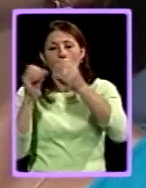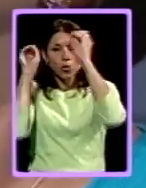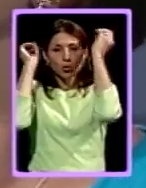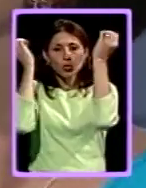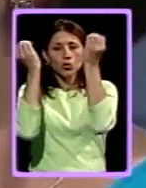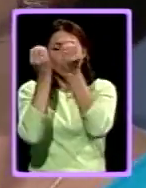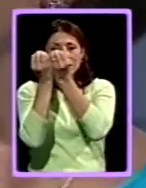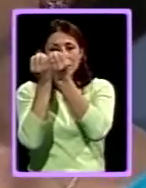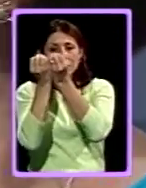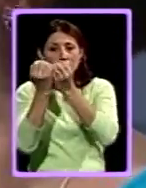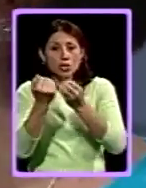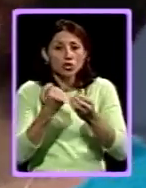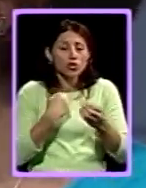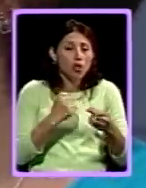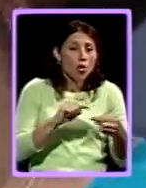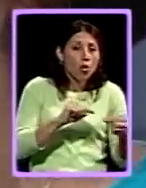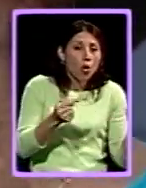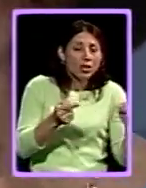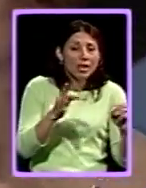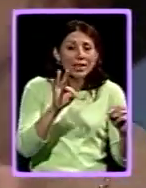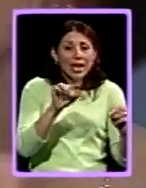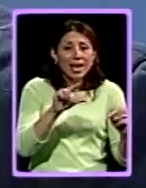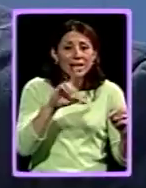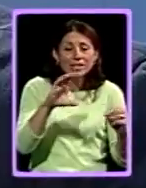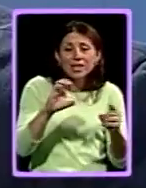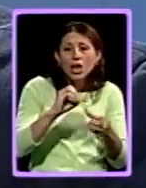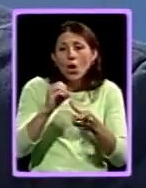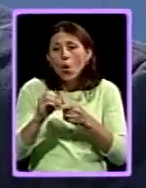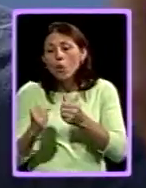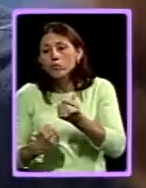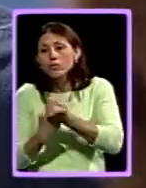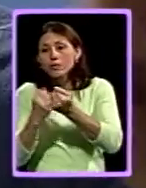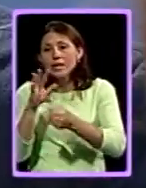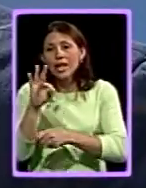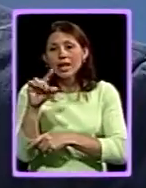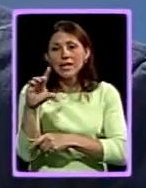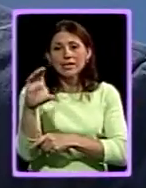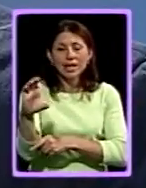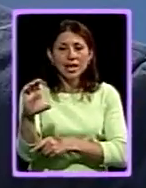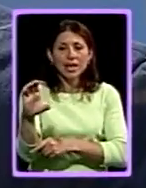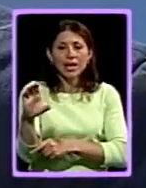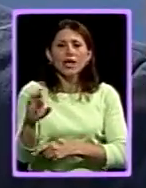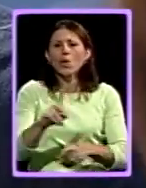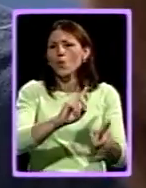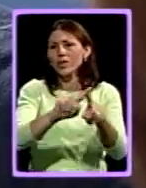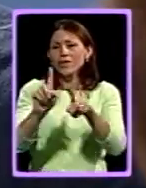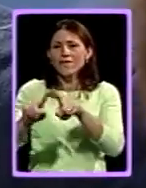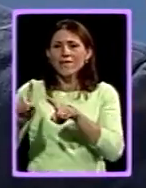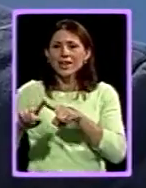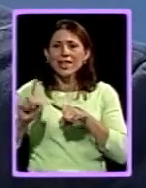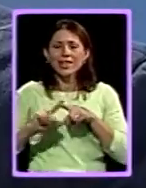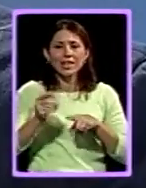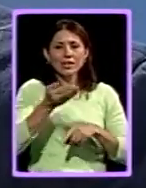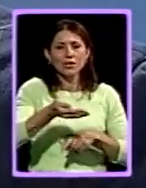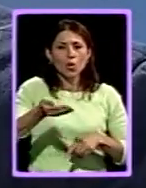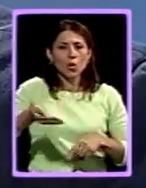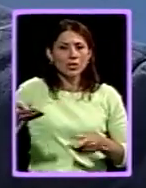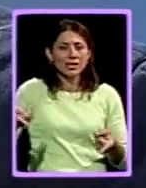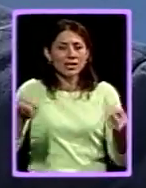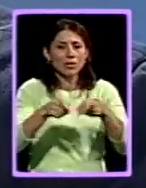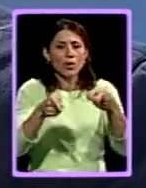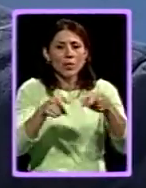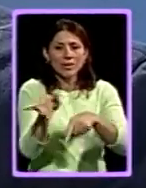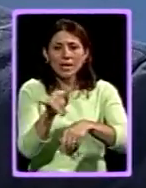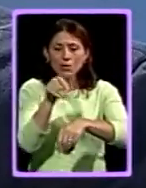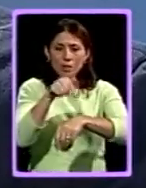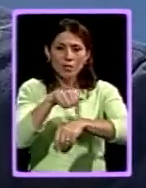Solís o estoy en contra del TLC y por lo tanto no voy. O sea, hubo toda una serie de cosas en medio que estuvieron pasando al mismo